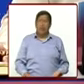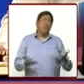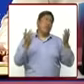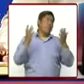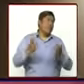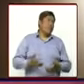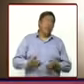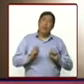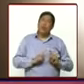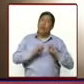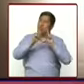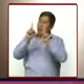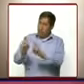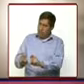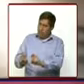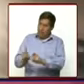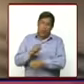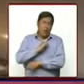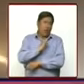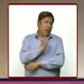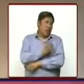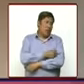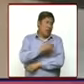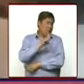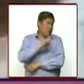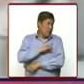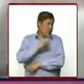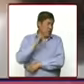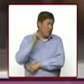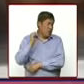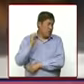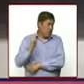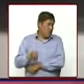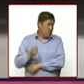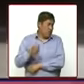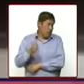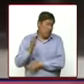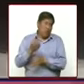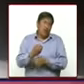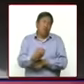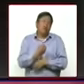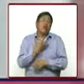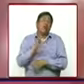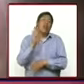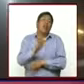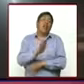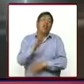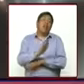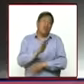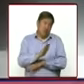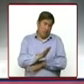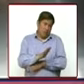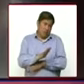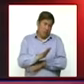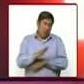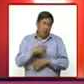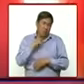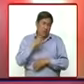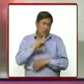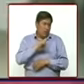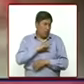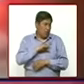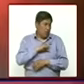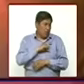Esta pregunta se la vamos a trasladar a las autoridades correspondientes. Es el informe que nos han brindado en horas de la tarde justamente los efectivos